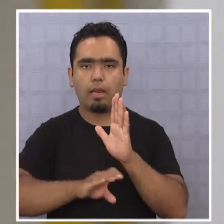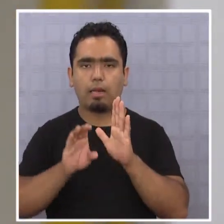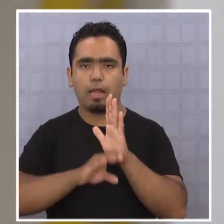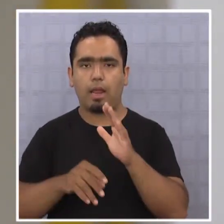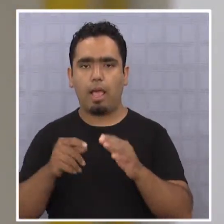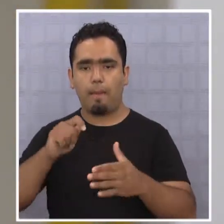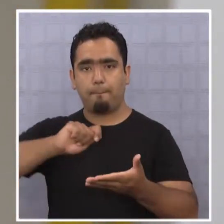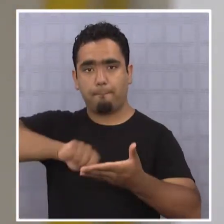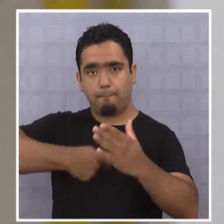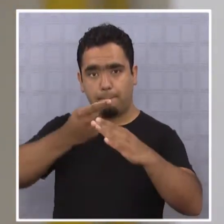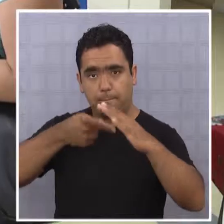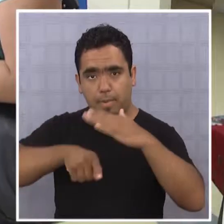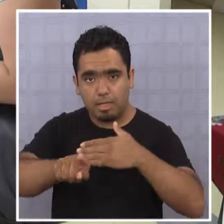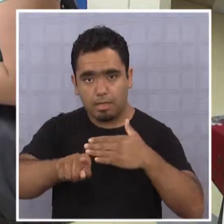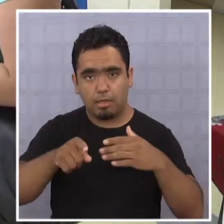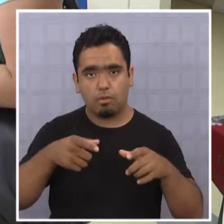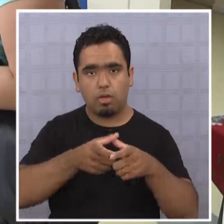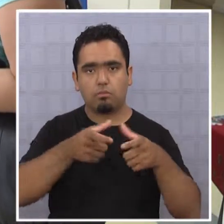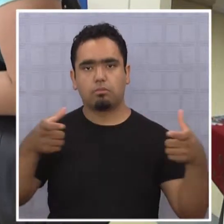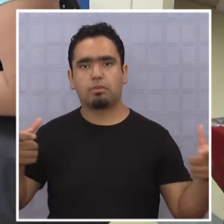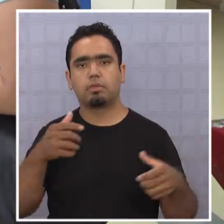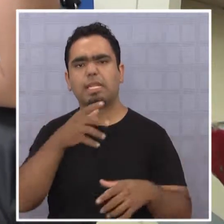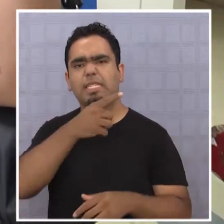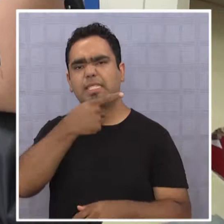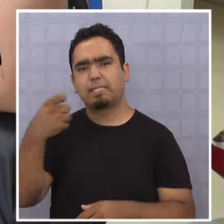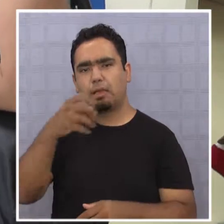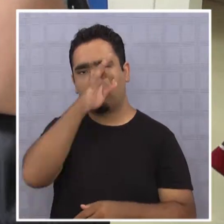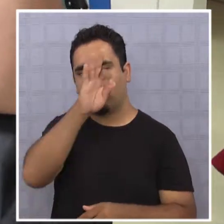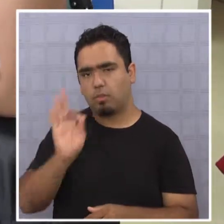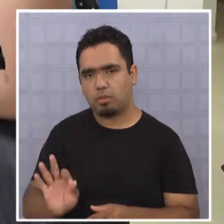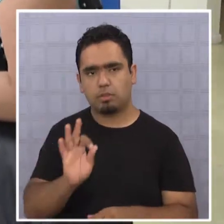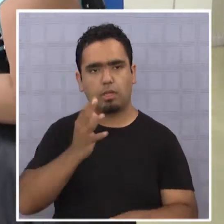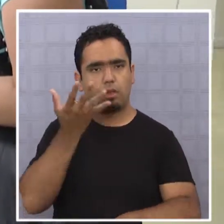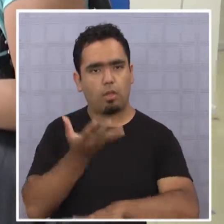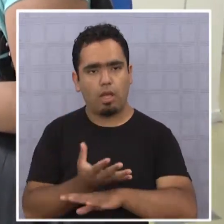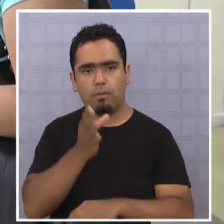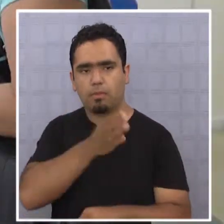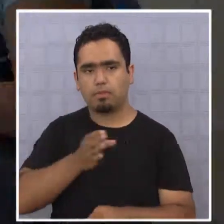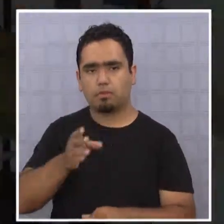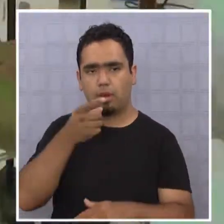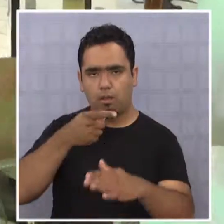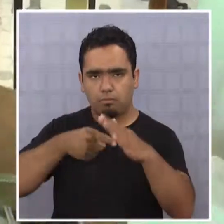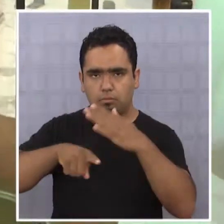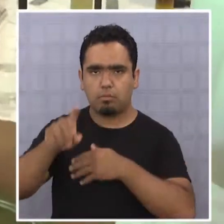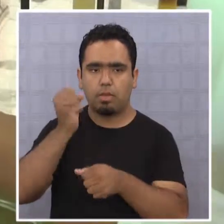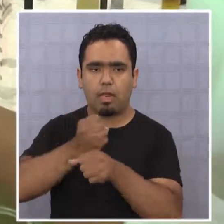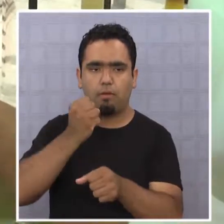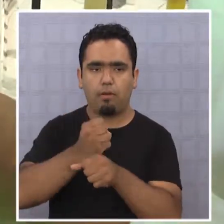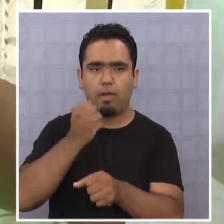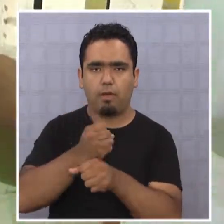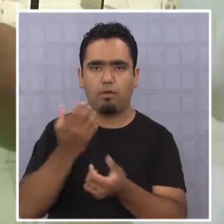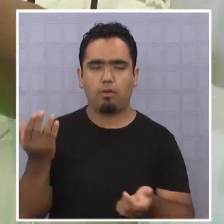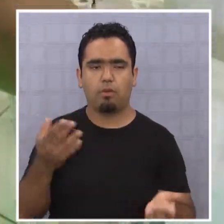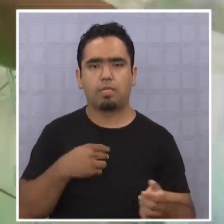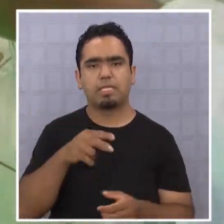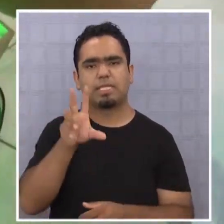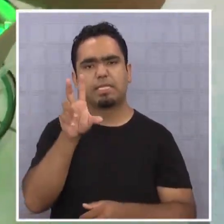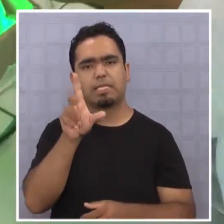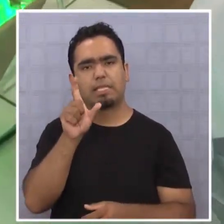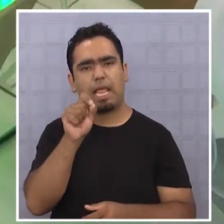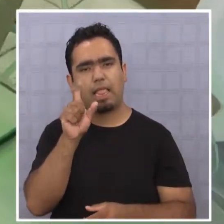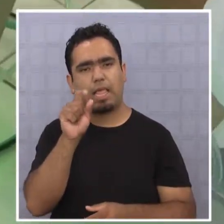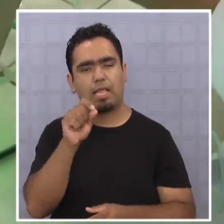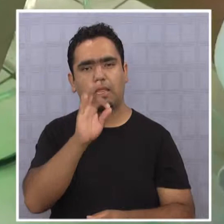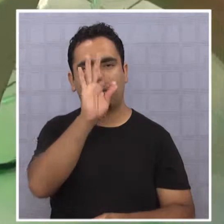la matrícula en la carrera, que tiene un 100% de empleabilidad. El campo laboral está en las oficinas de farmacia